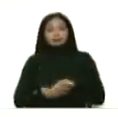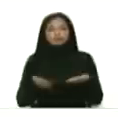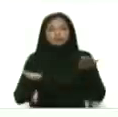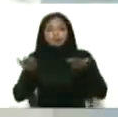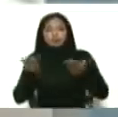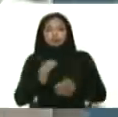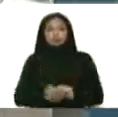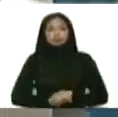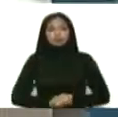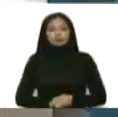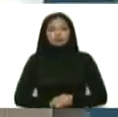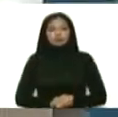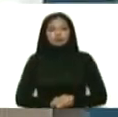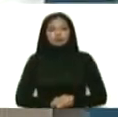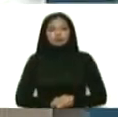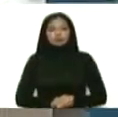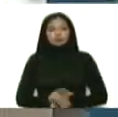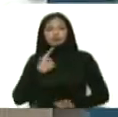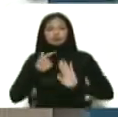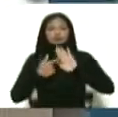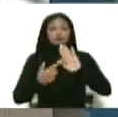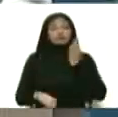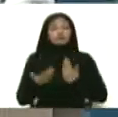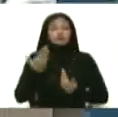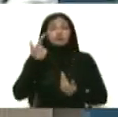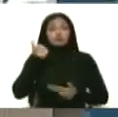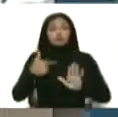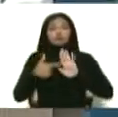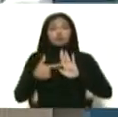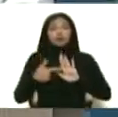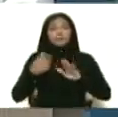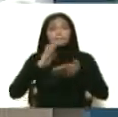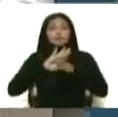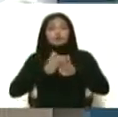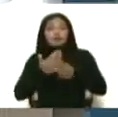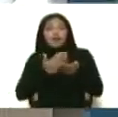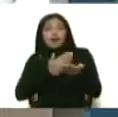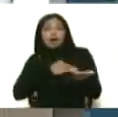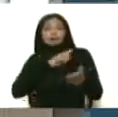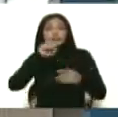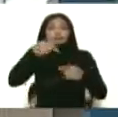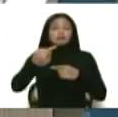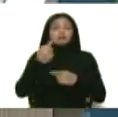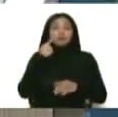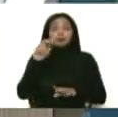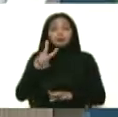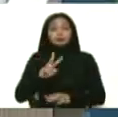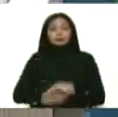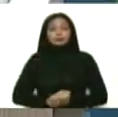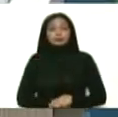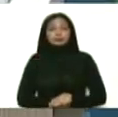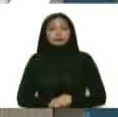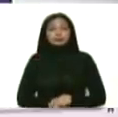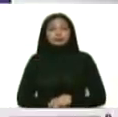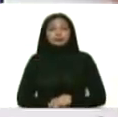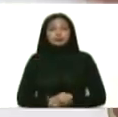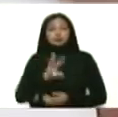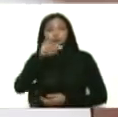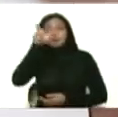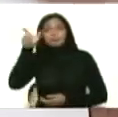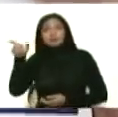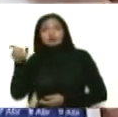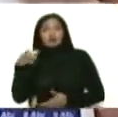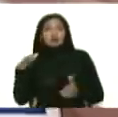COVID-19. Esto es muy importante, lo que les había mencionado antes, porque lo vamos a ver luego, es el número de